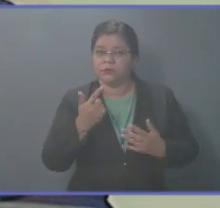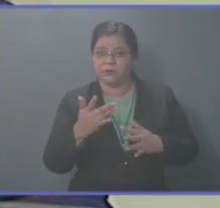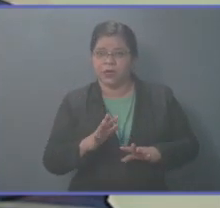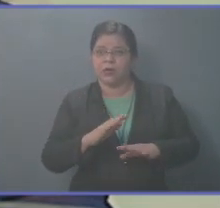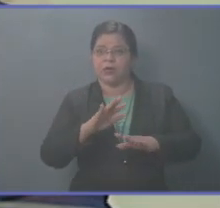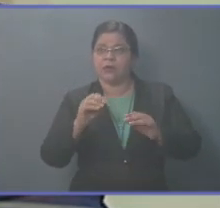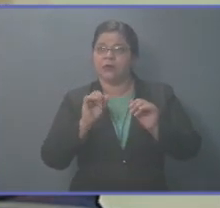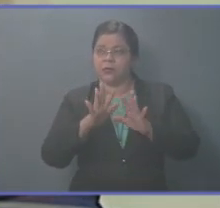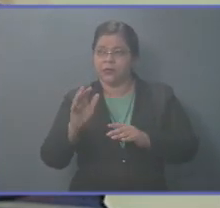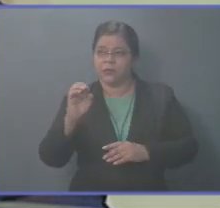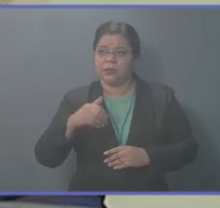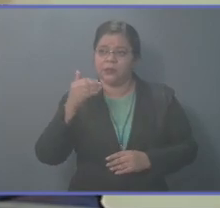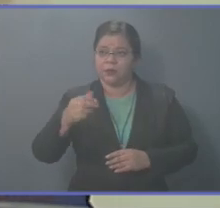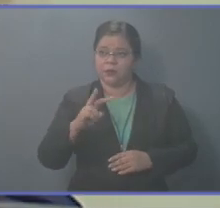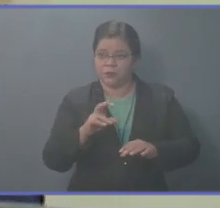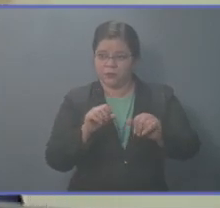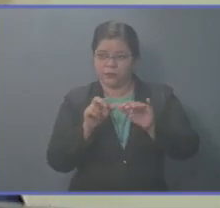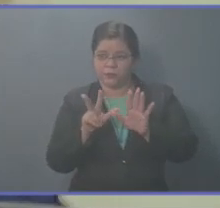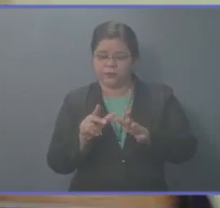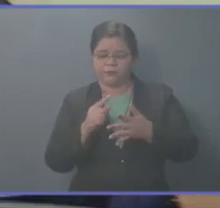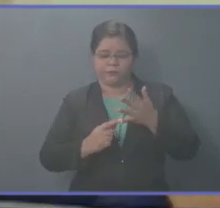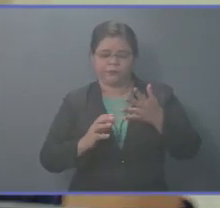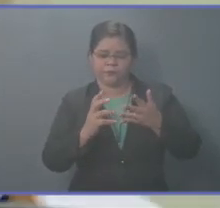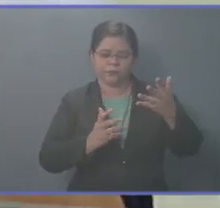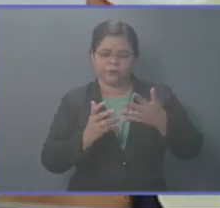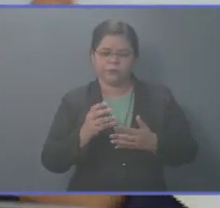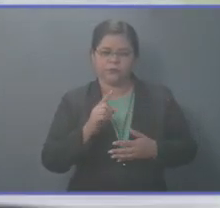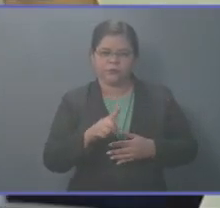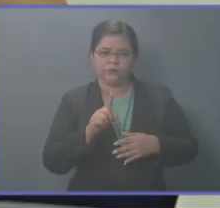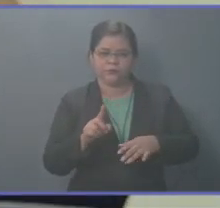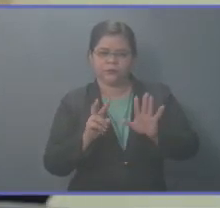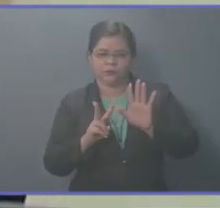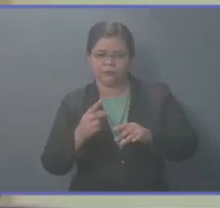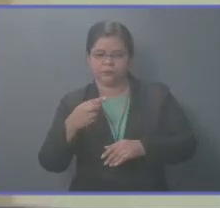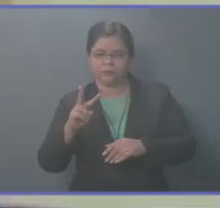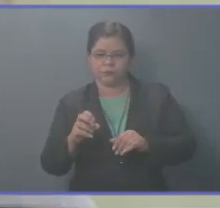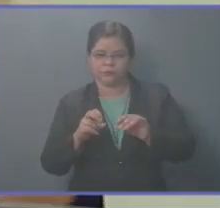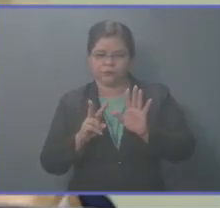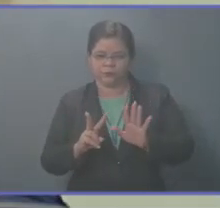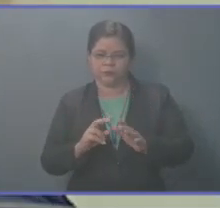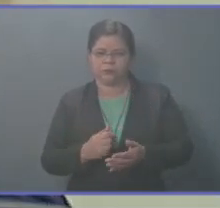enero de 2018, inconstitucionalidad 117/2017.